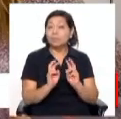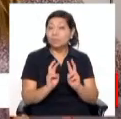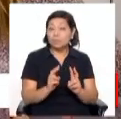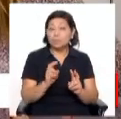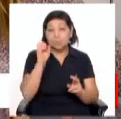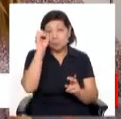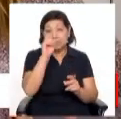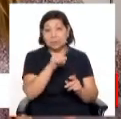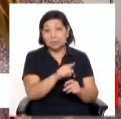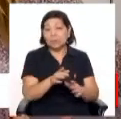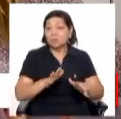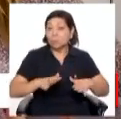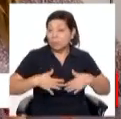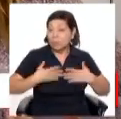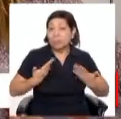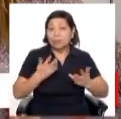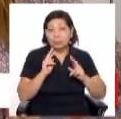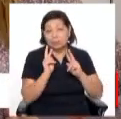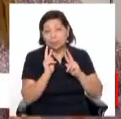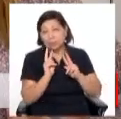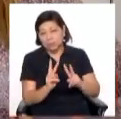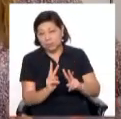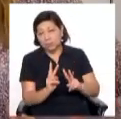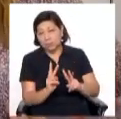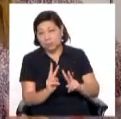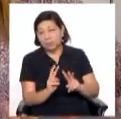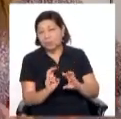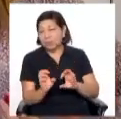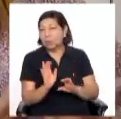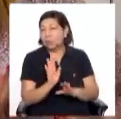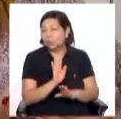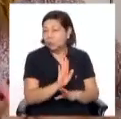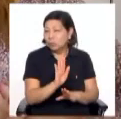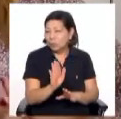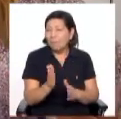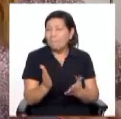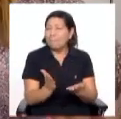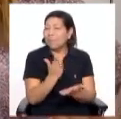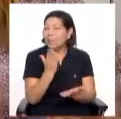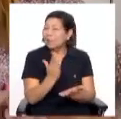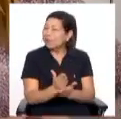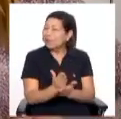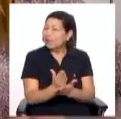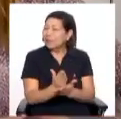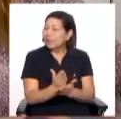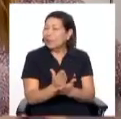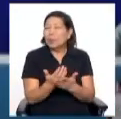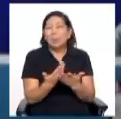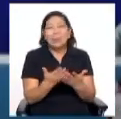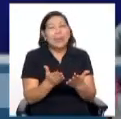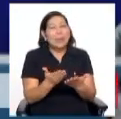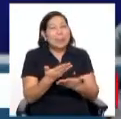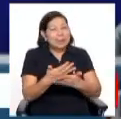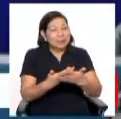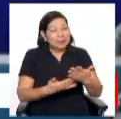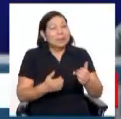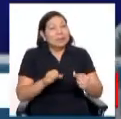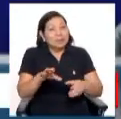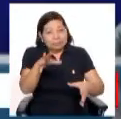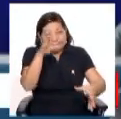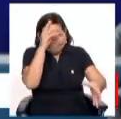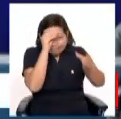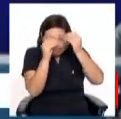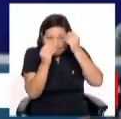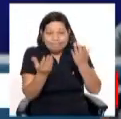las sugerencias que ellos puedan tener o las observaciones que ellos puedan hacer sobre problemas que están a la vista de cualquier persona. Tenemos que